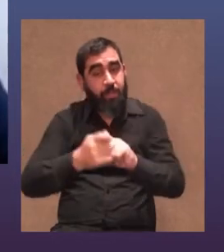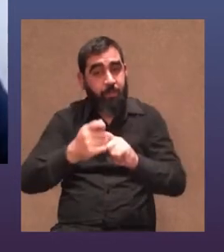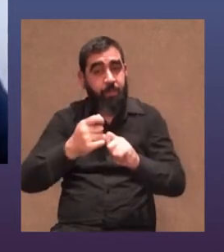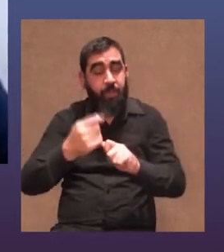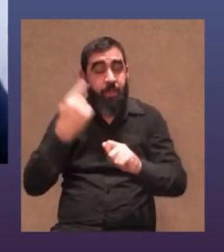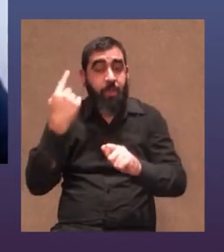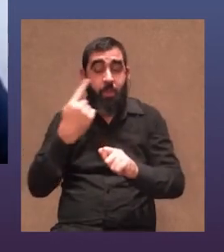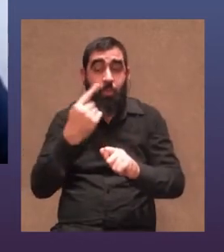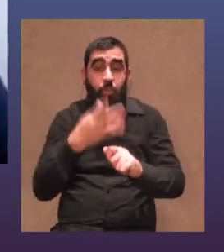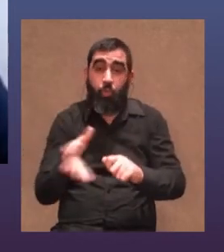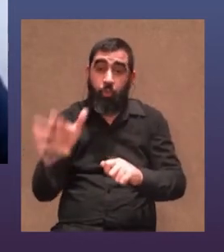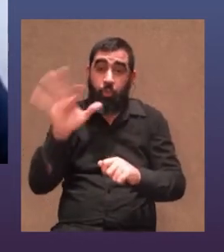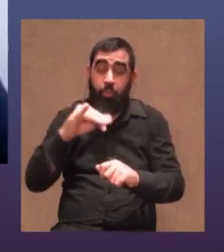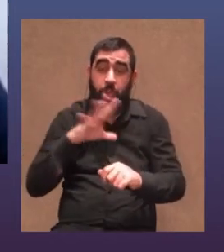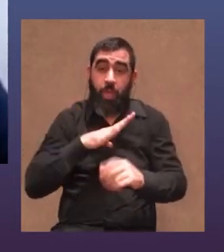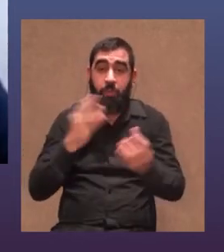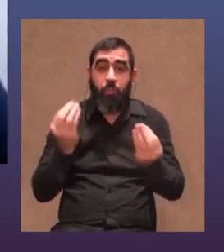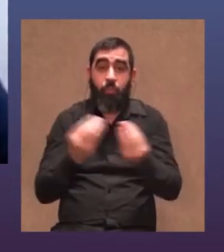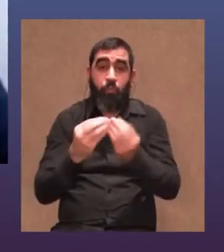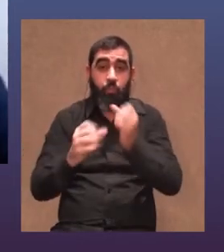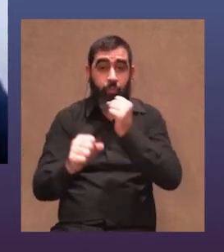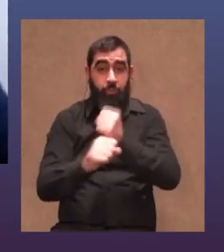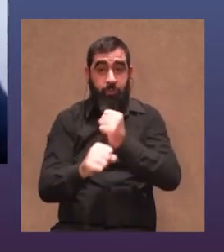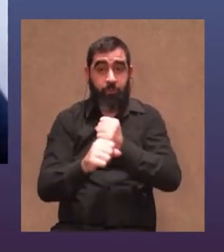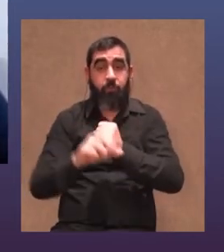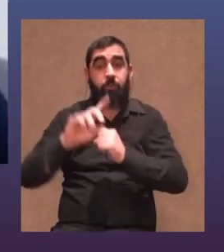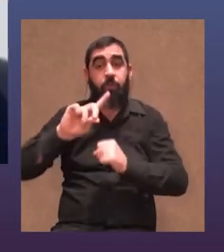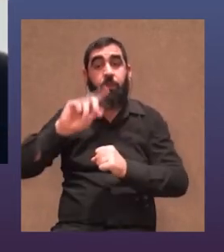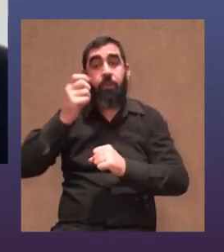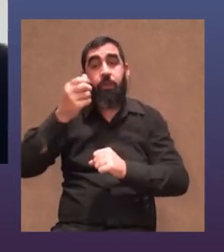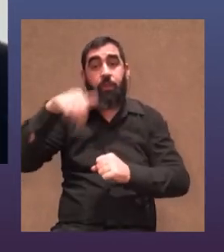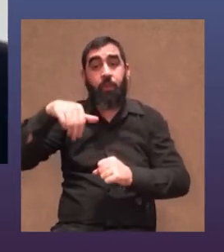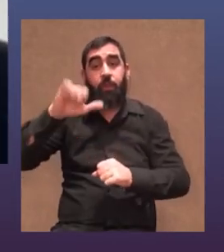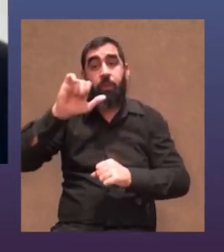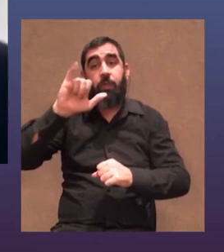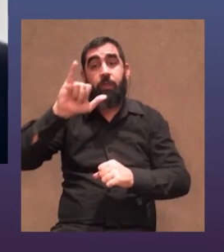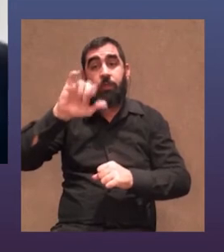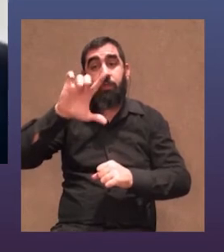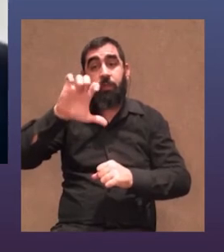sin duda que tenemos tarea. Daniel.